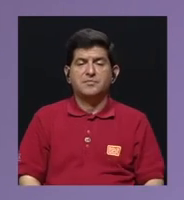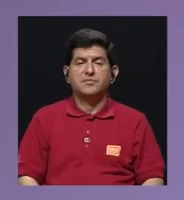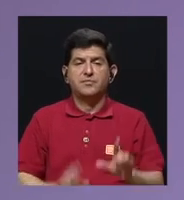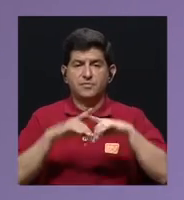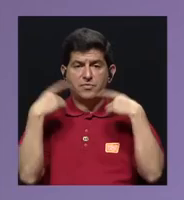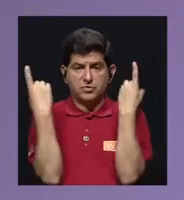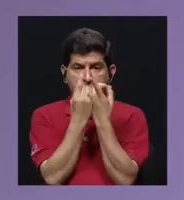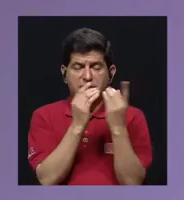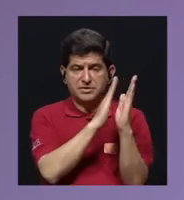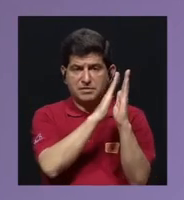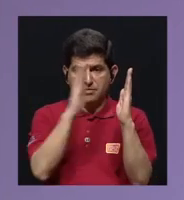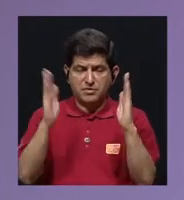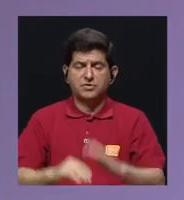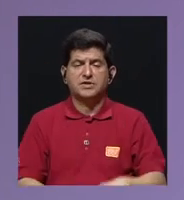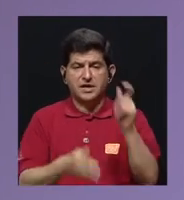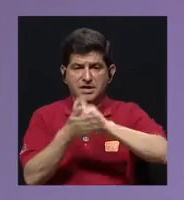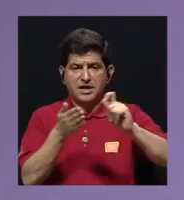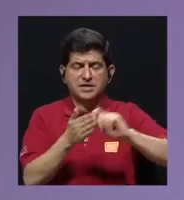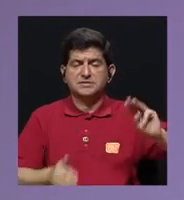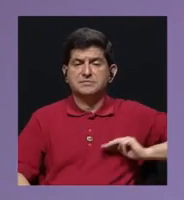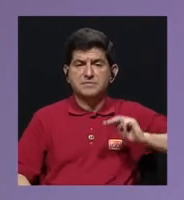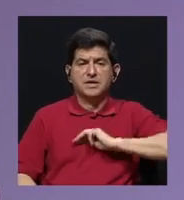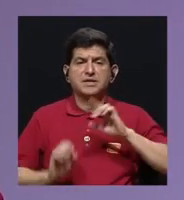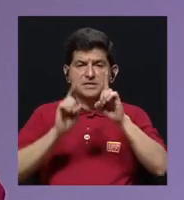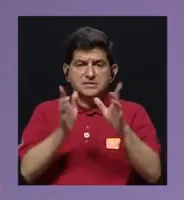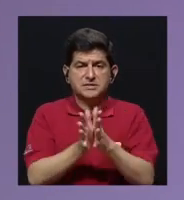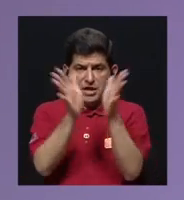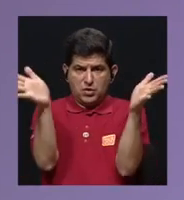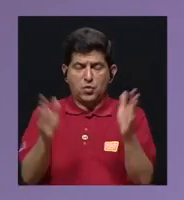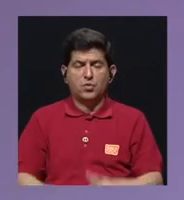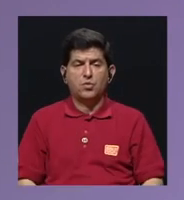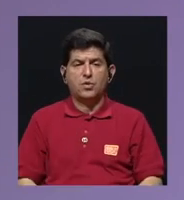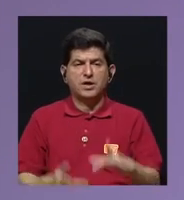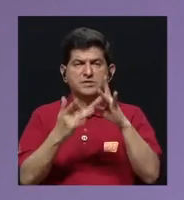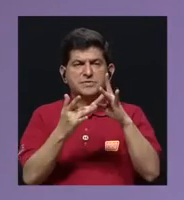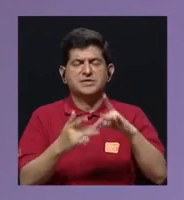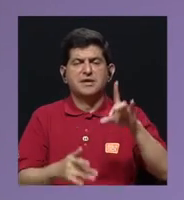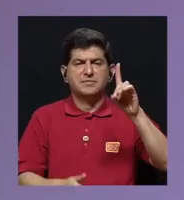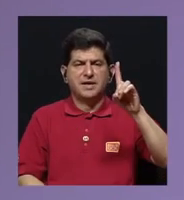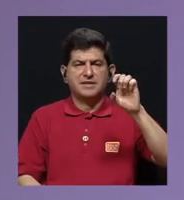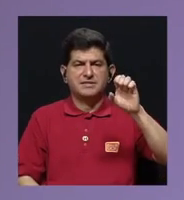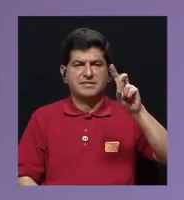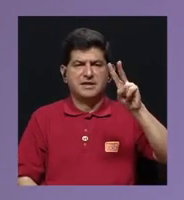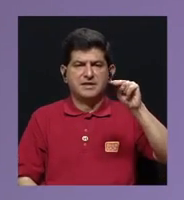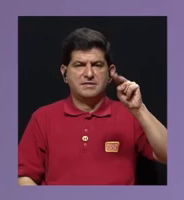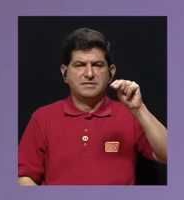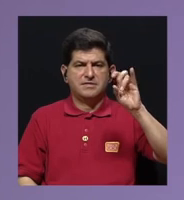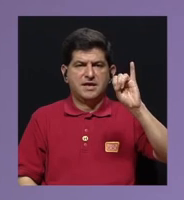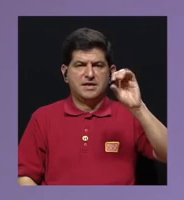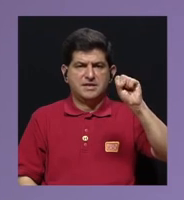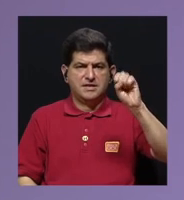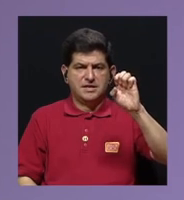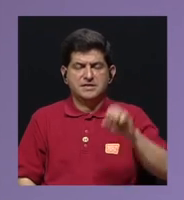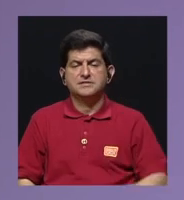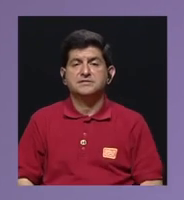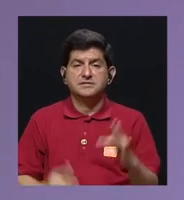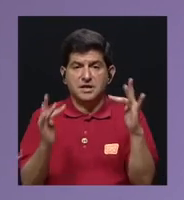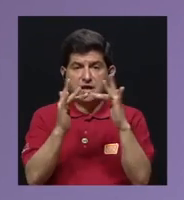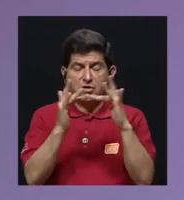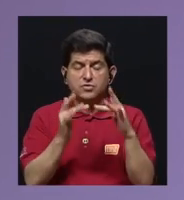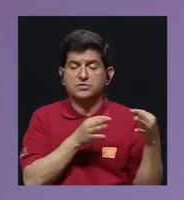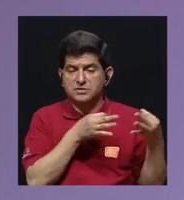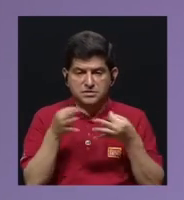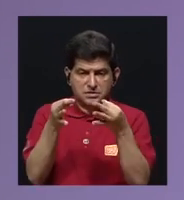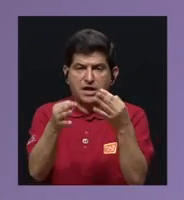del Departamento de Bibliotecas Escolares del Ministerio de Educación Pública, particularmente de Denise, una asesora, la que hace el contacto